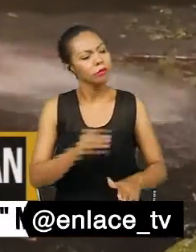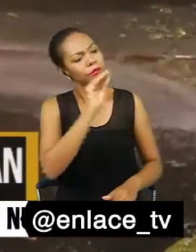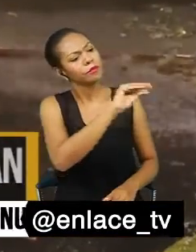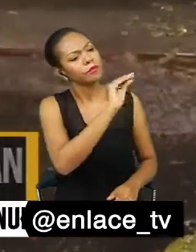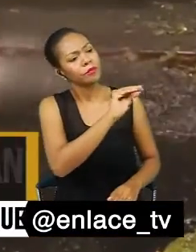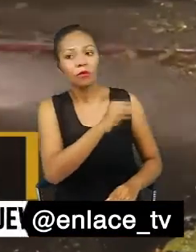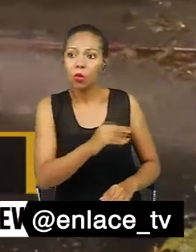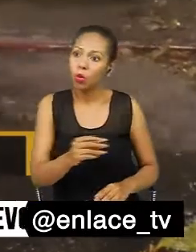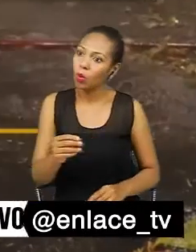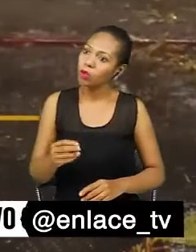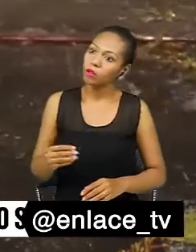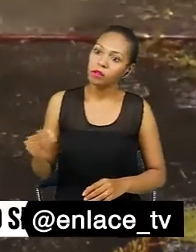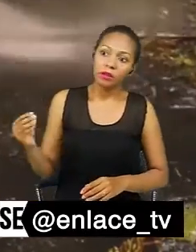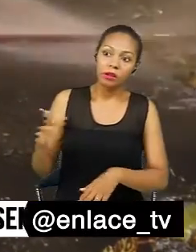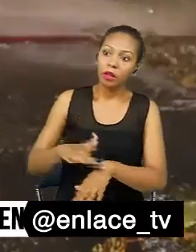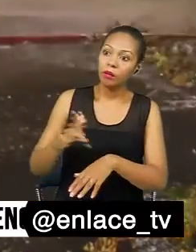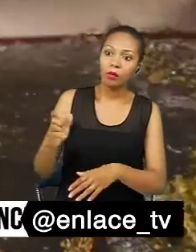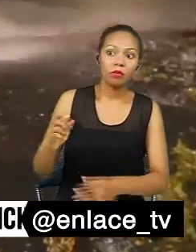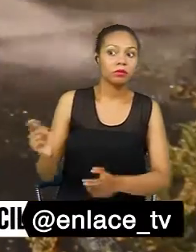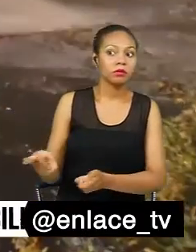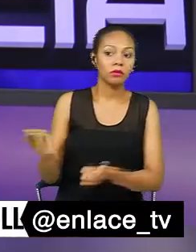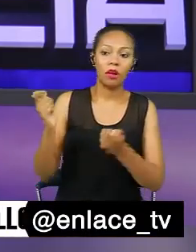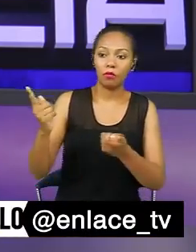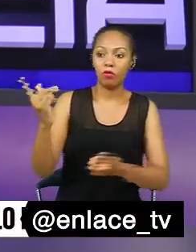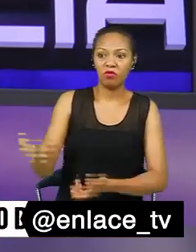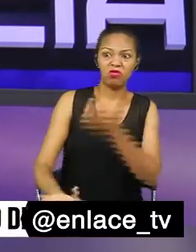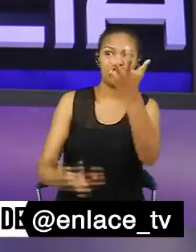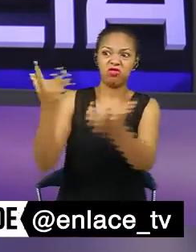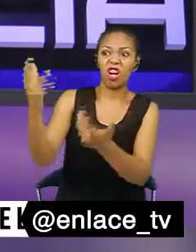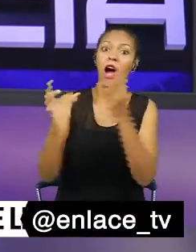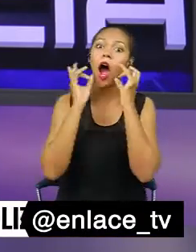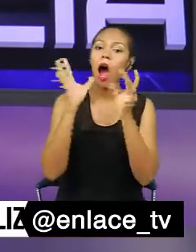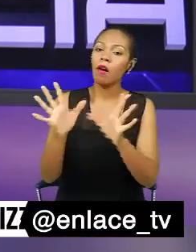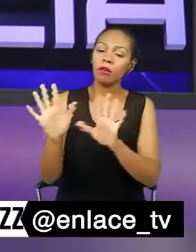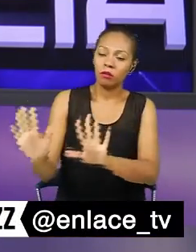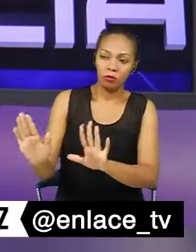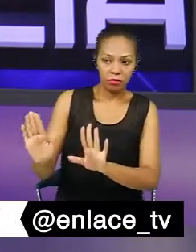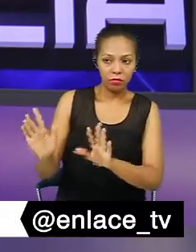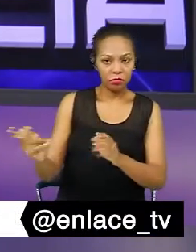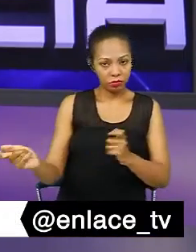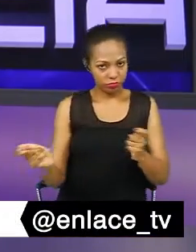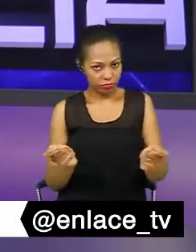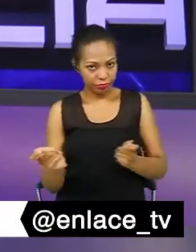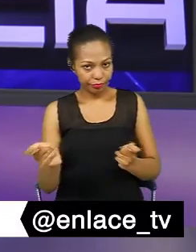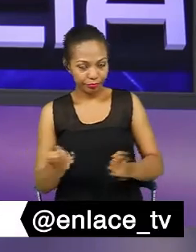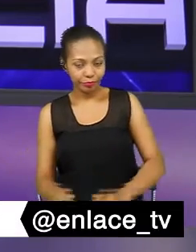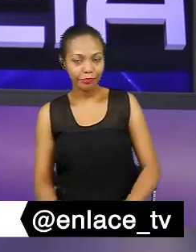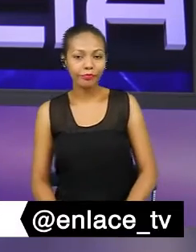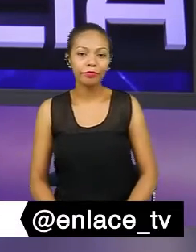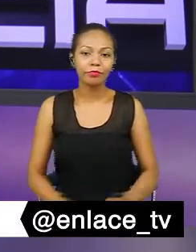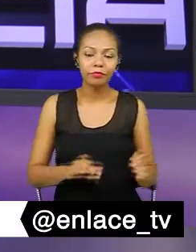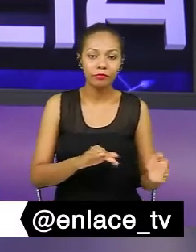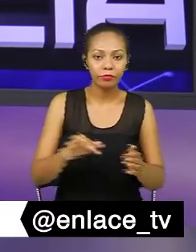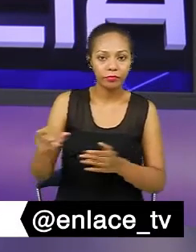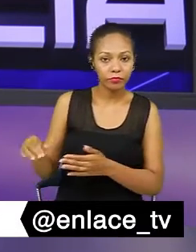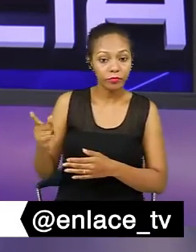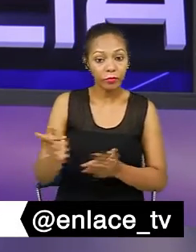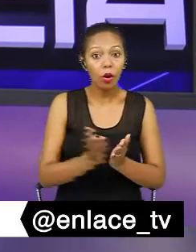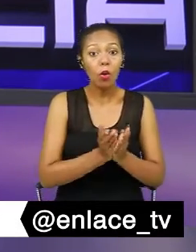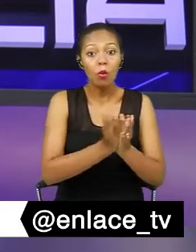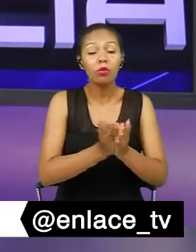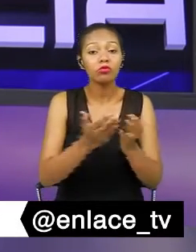razón la conflagración no pasó a mayores. La comunidad del corregimiento Puente Sogamoso denuncia la mortandad de más de